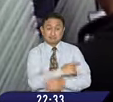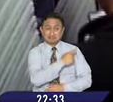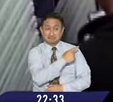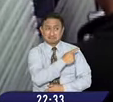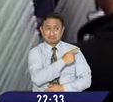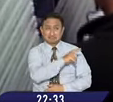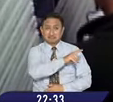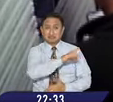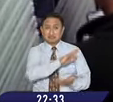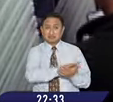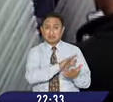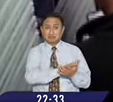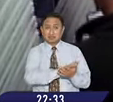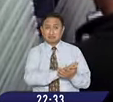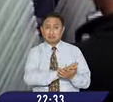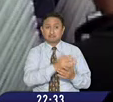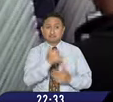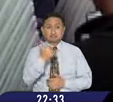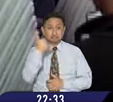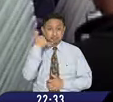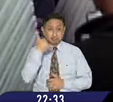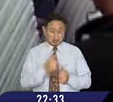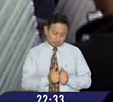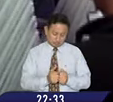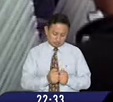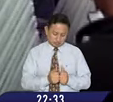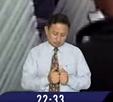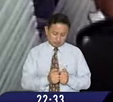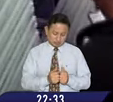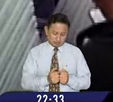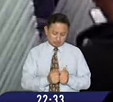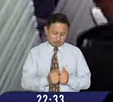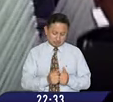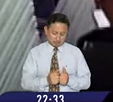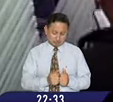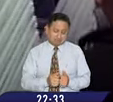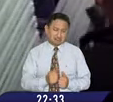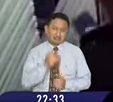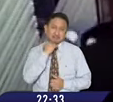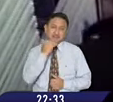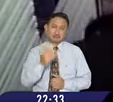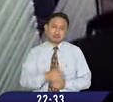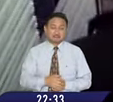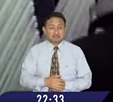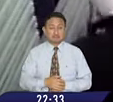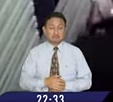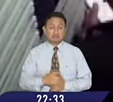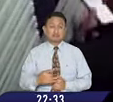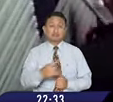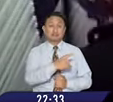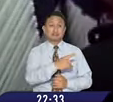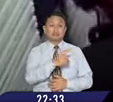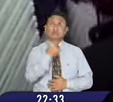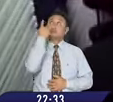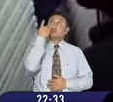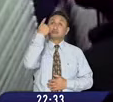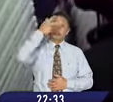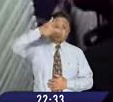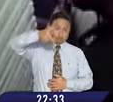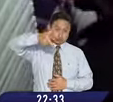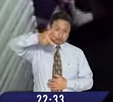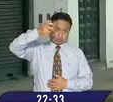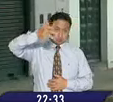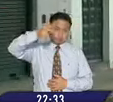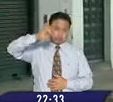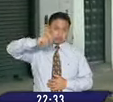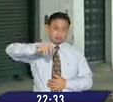que tiene hasta para revisar su celular. Parece ser que nada le importa, y menos siquiera que esta cámara está grabando todo su